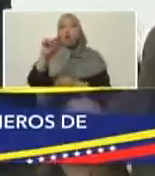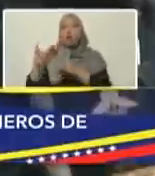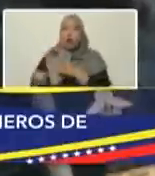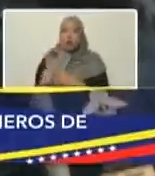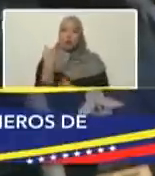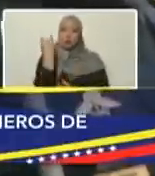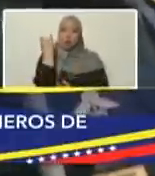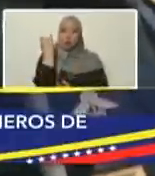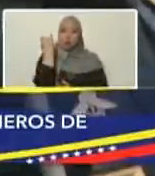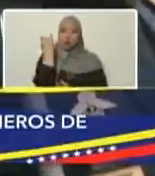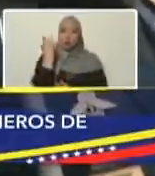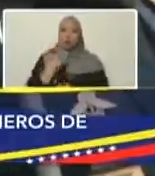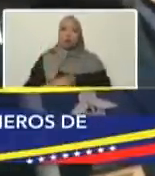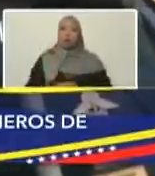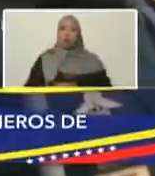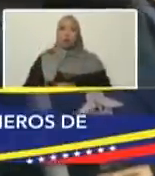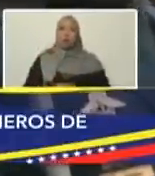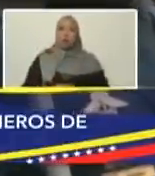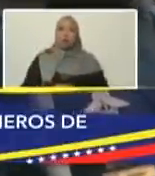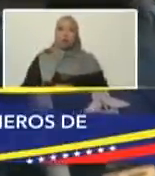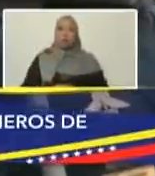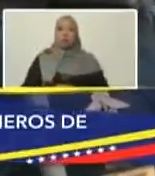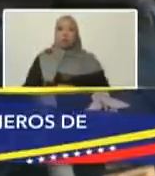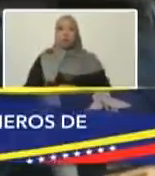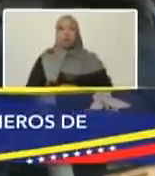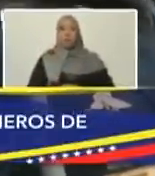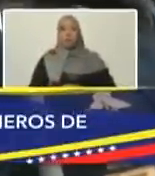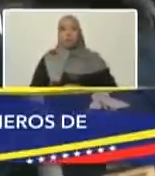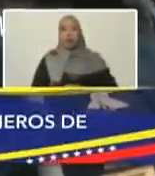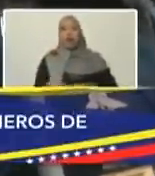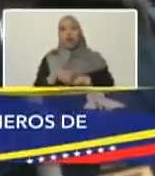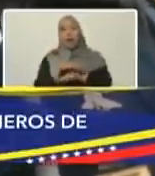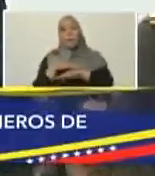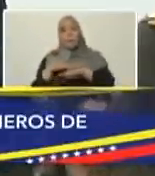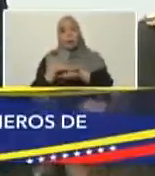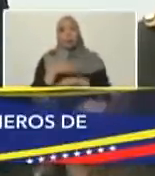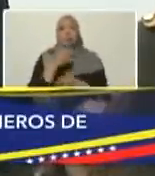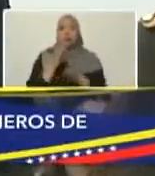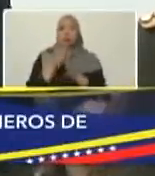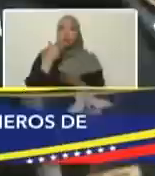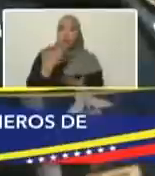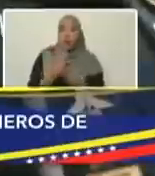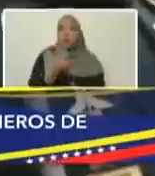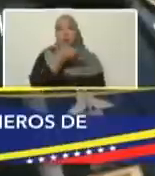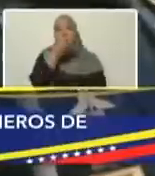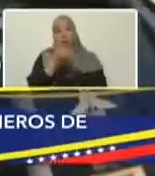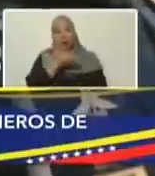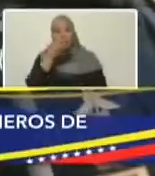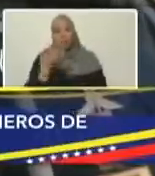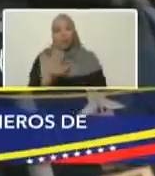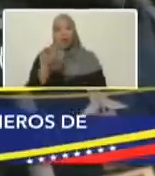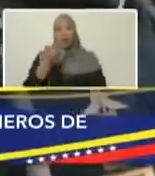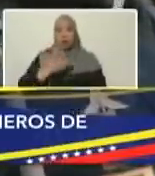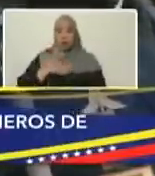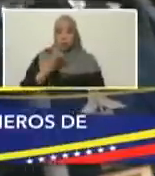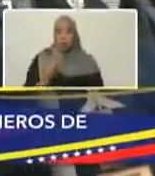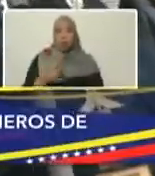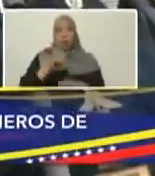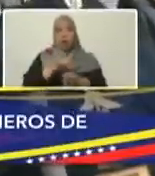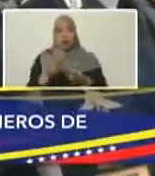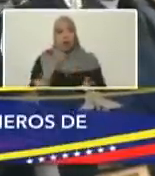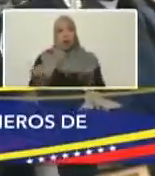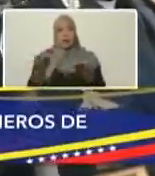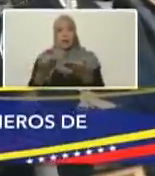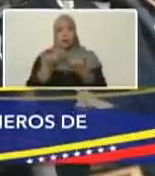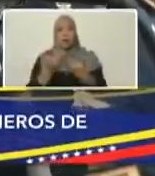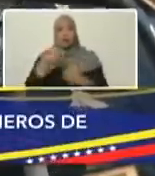nunca. Buenas tardes, mi comandante en jefe. Permiso para hablar con usted. Buenas tardes, adelante. Solicito su autorización para recibir el